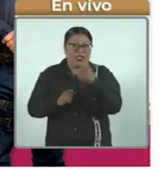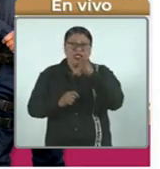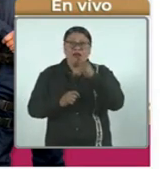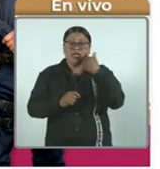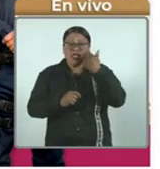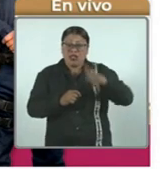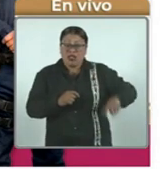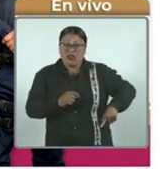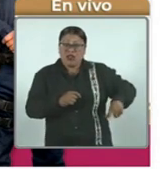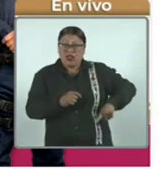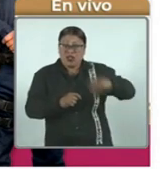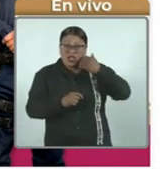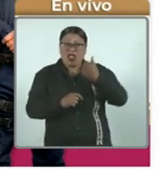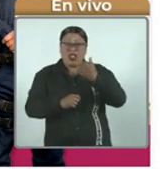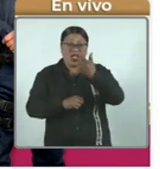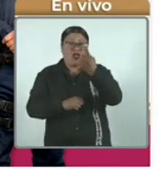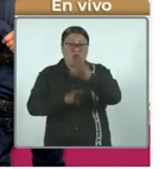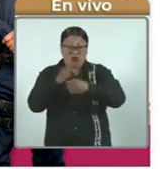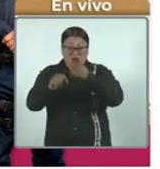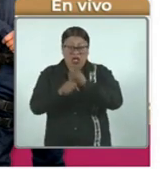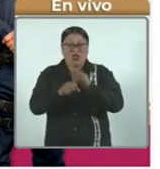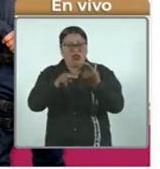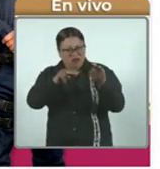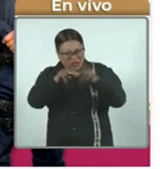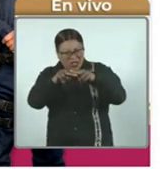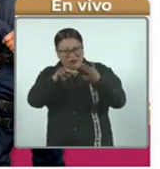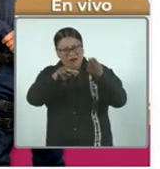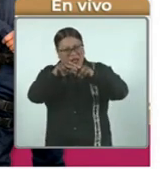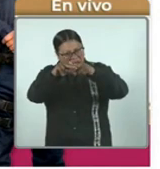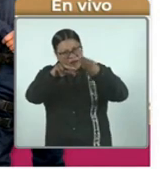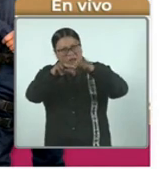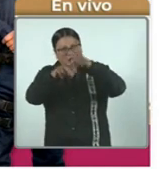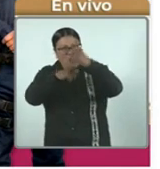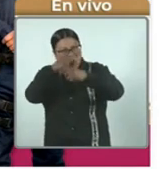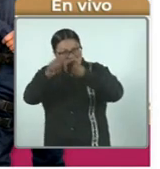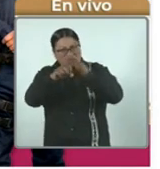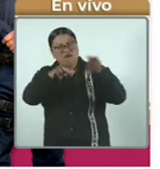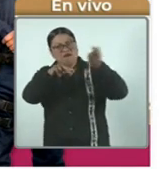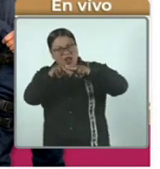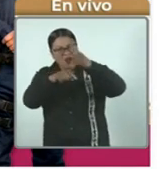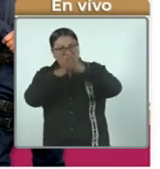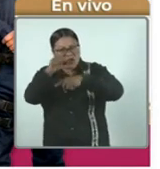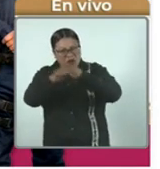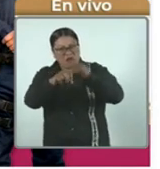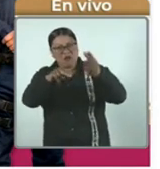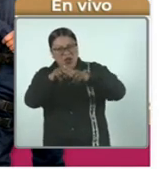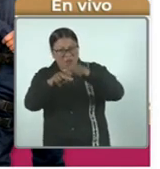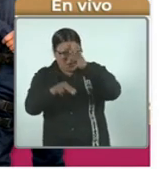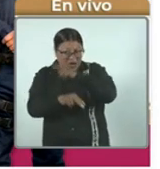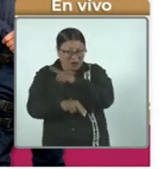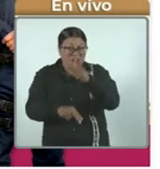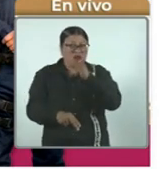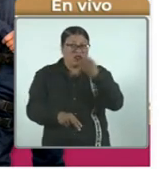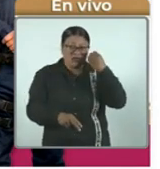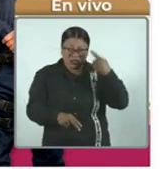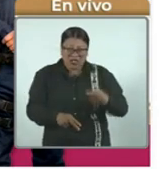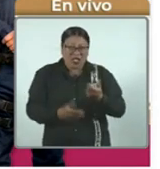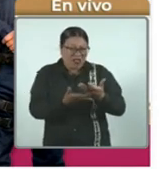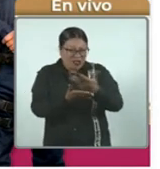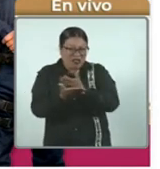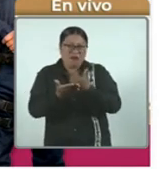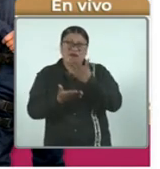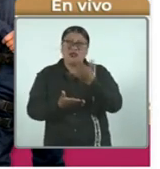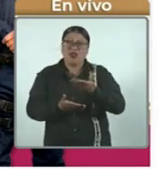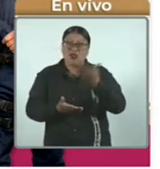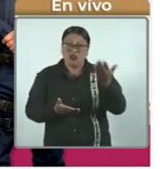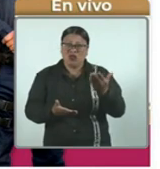aumentar, está haciendo ahorros para que los policías de Oaxaca ganen mucho mejor. Y luego estamos trabajando en el